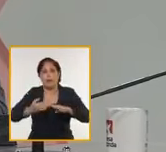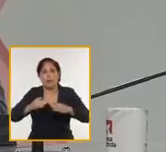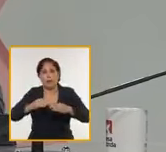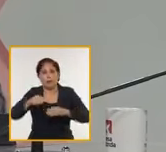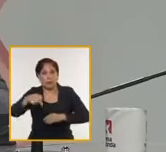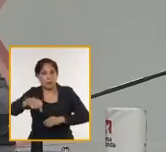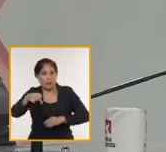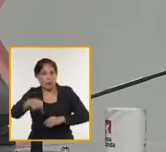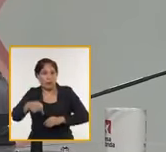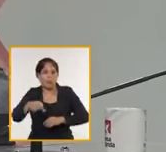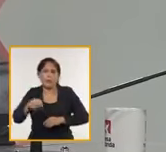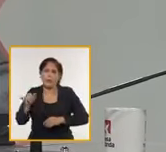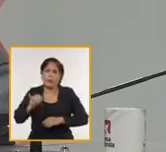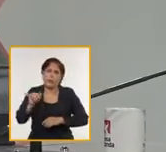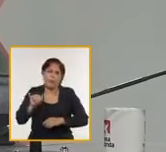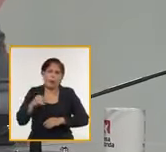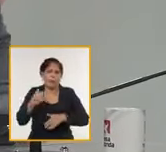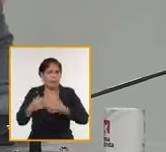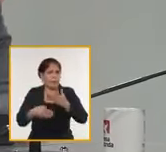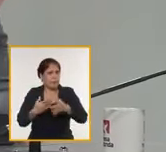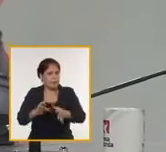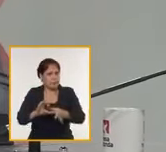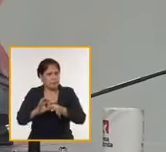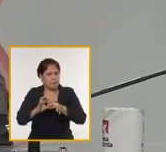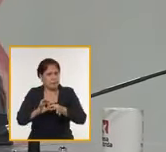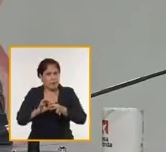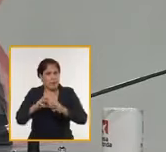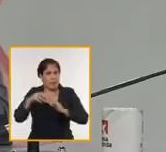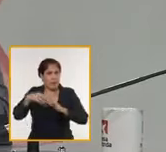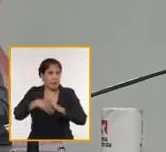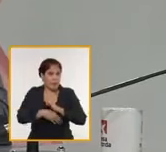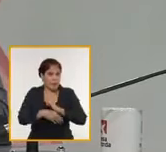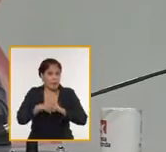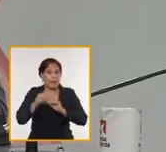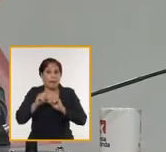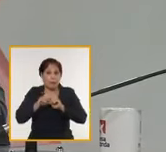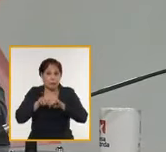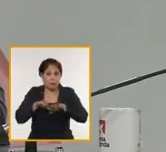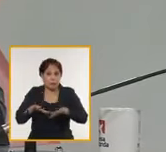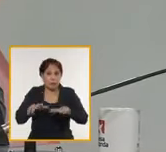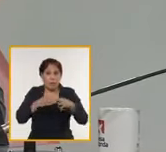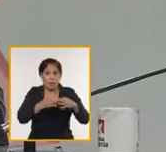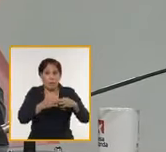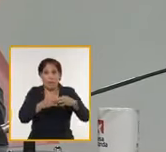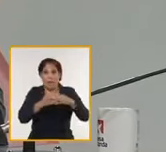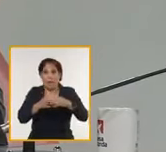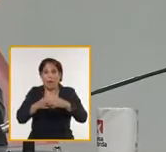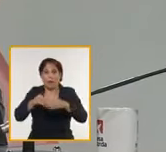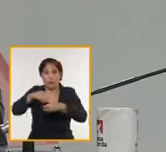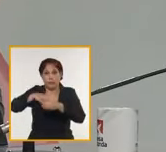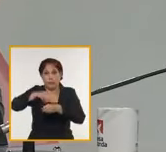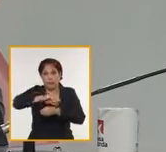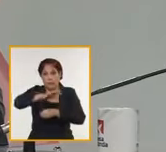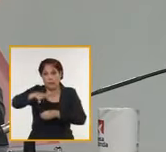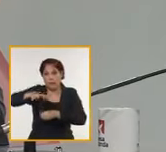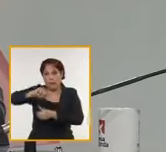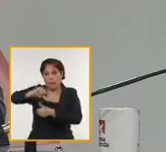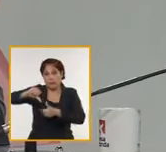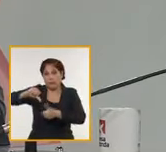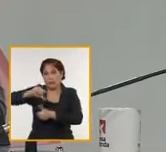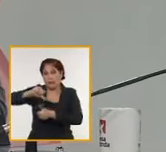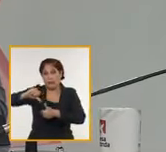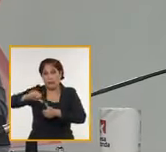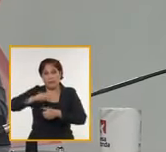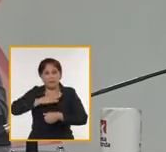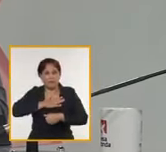existe, toda, vamos a decir, la crisis que existe en torno al despliegue de fuerzas militares en el Caribe por parte del gobierno de